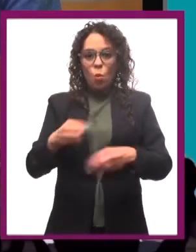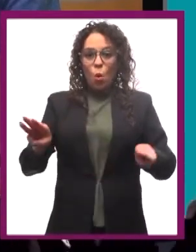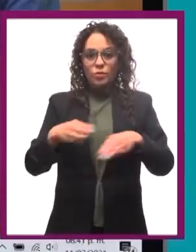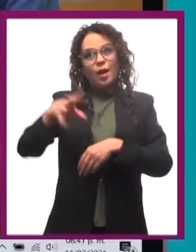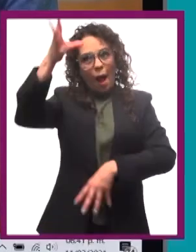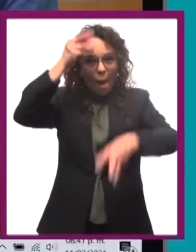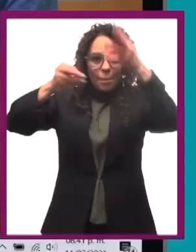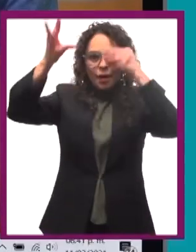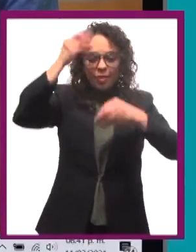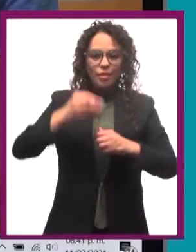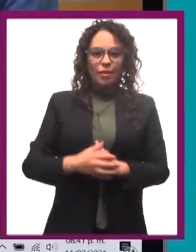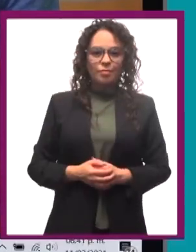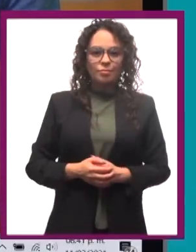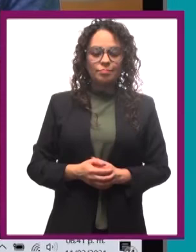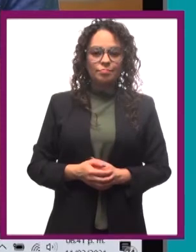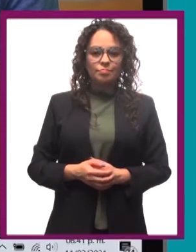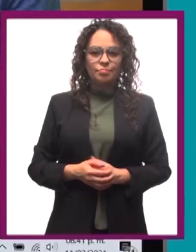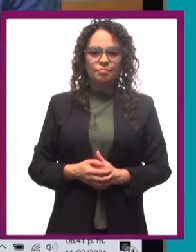para aprender música,